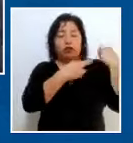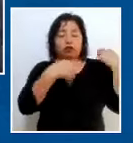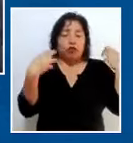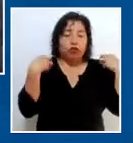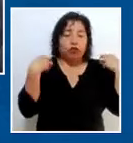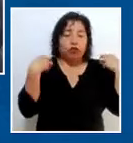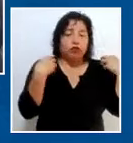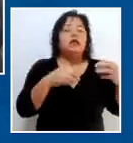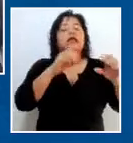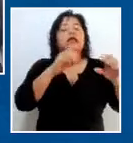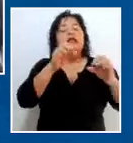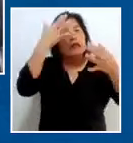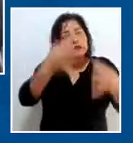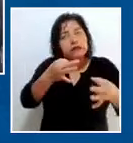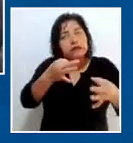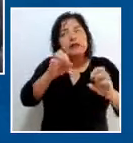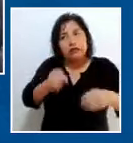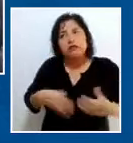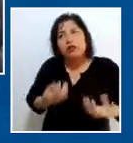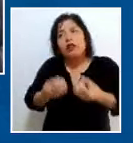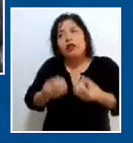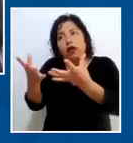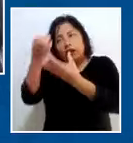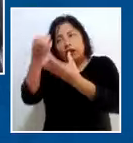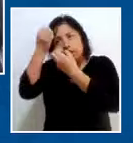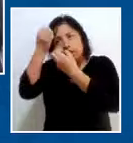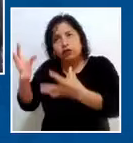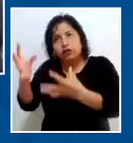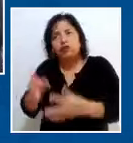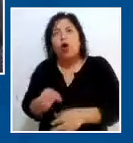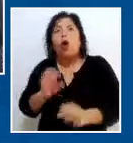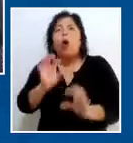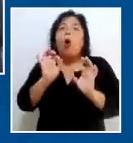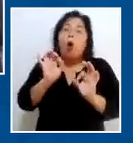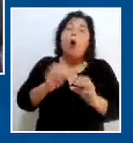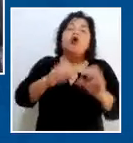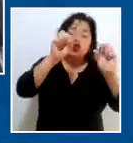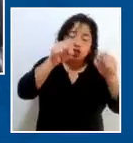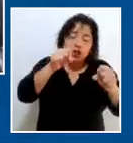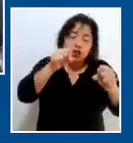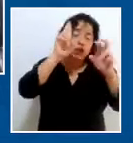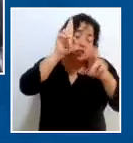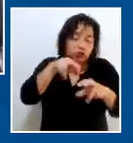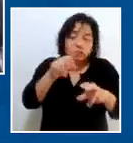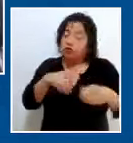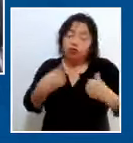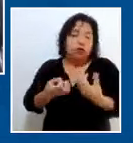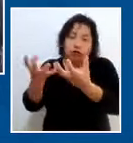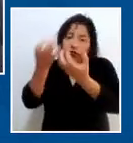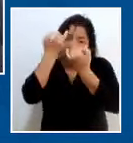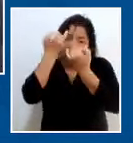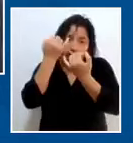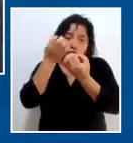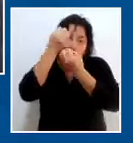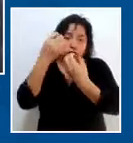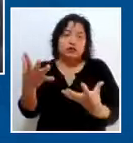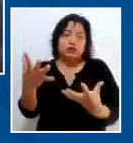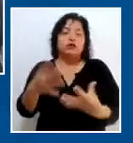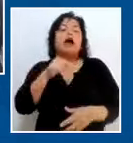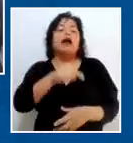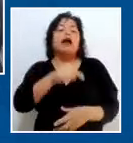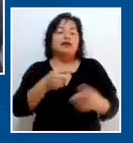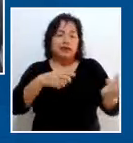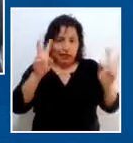entregar la información o ha sido una denegatoria válida, ¿no? Este es el ámbito administrativo que